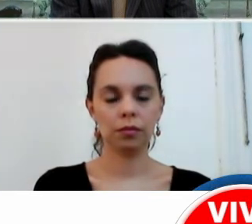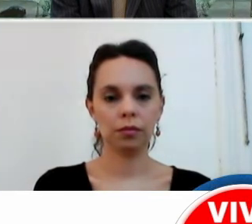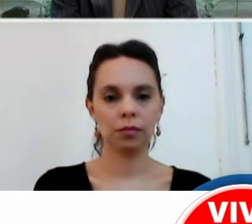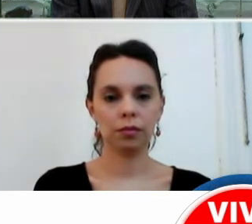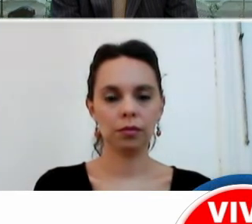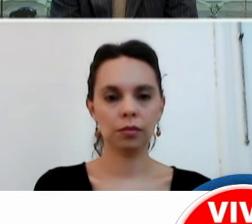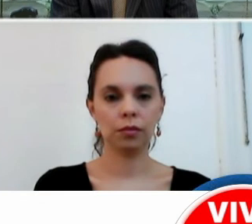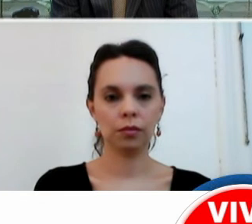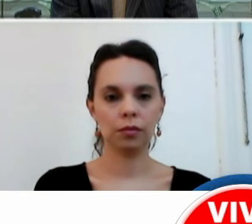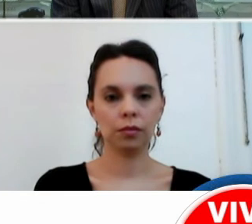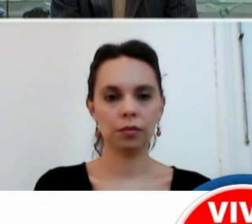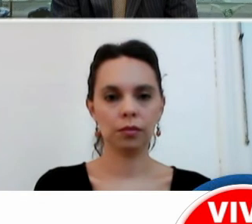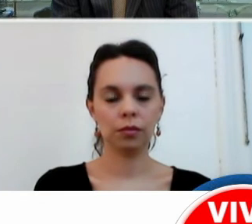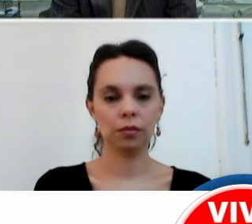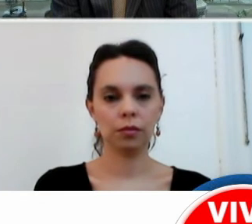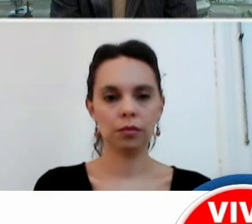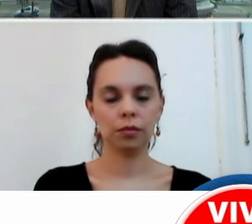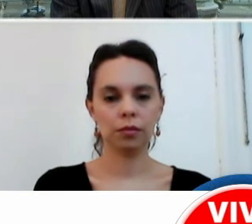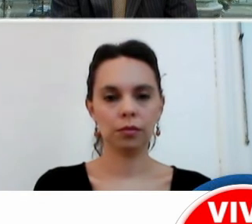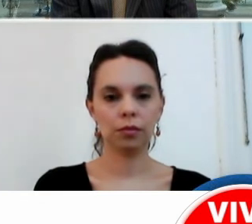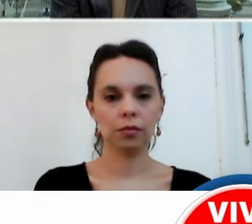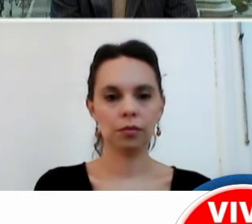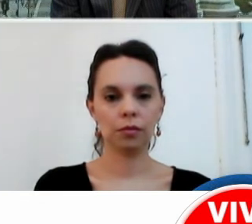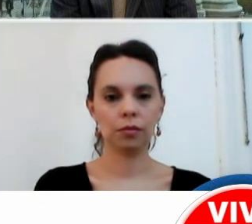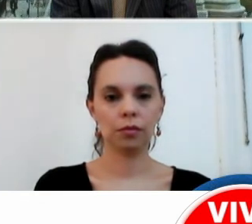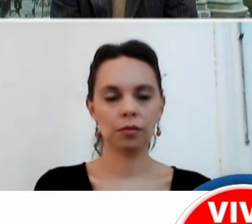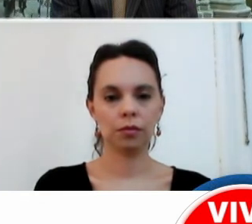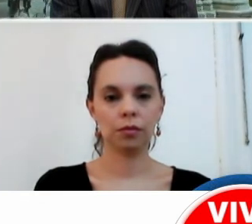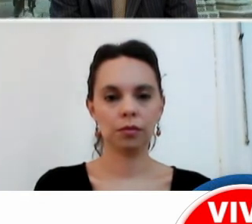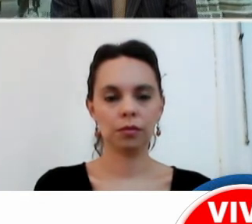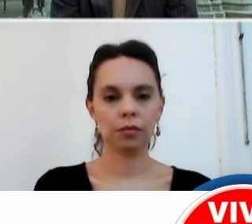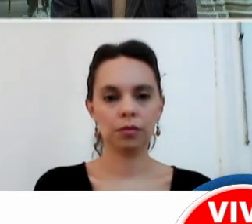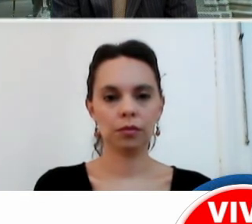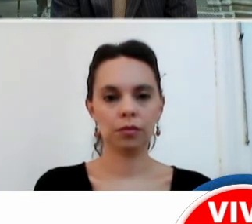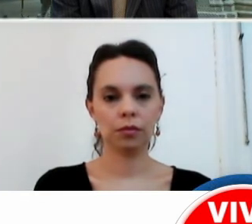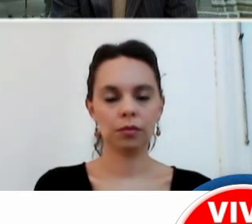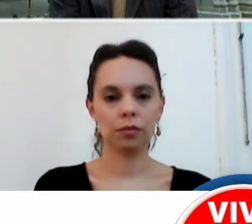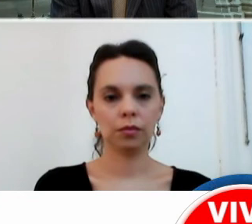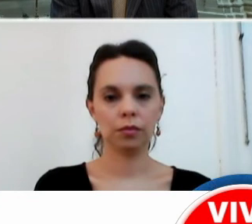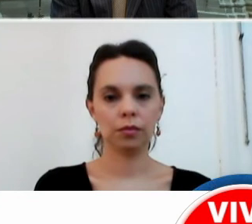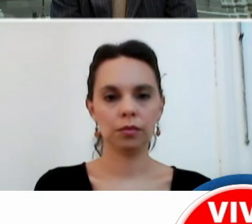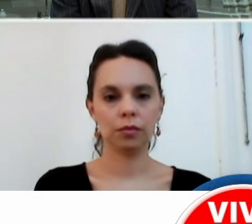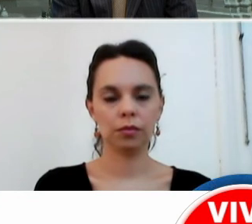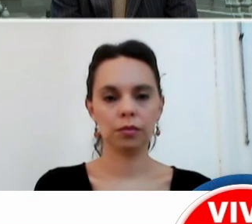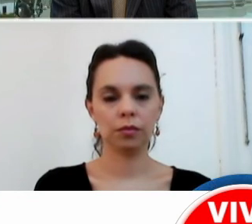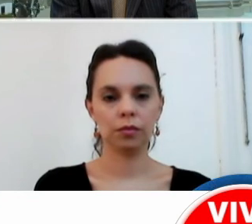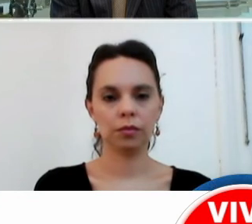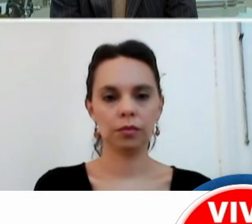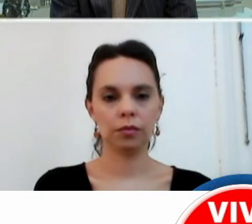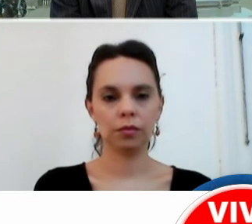en el 2026? ¿Cómo va a ser la demanda que van a tener los productos argentinos? ¿Cómo van a ser las